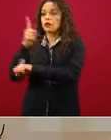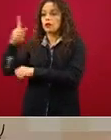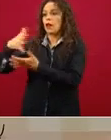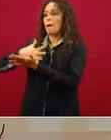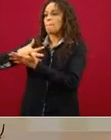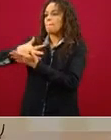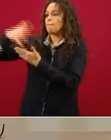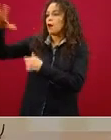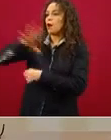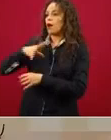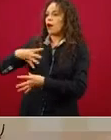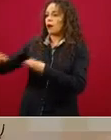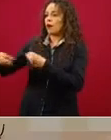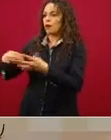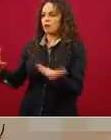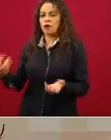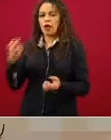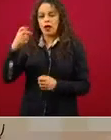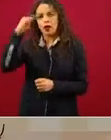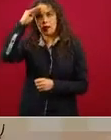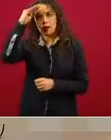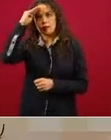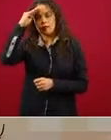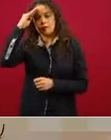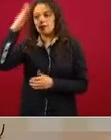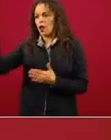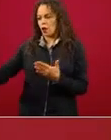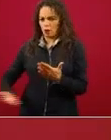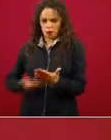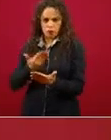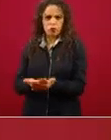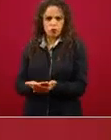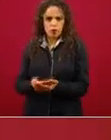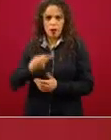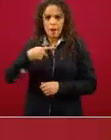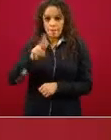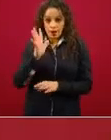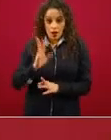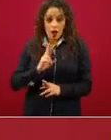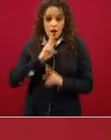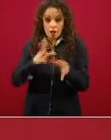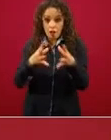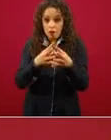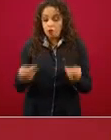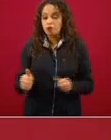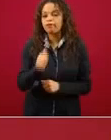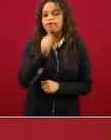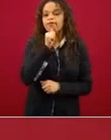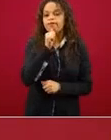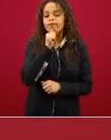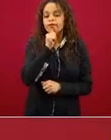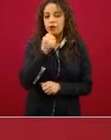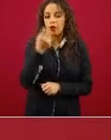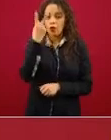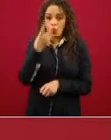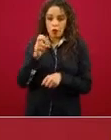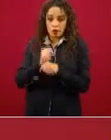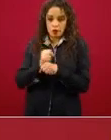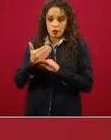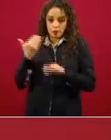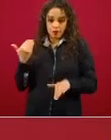intensidad. Esta reflexión quedó sobre la mesa, no se resolvió hace 2 semanas, pero hoy el gobernador Omar